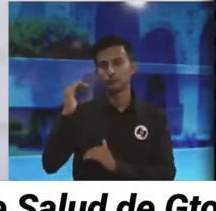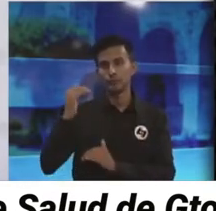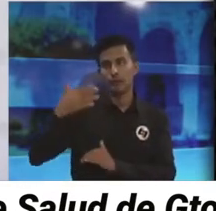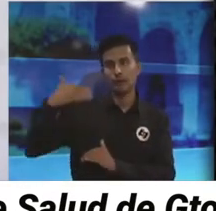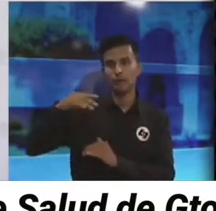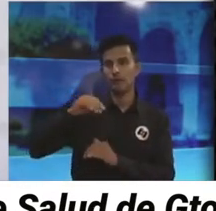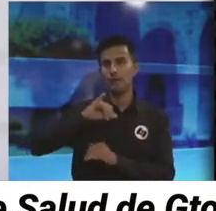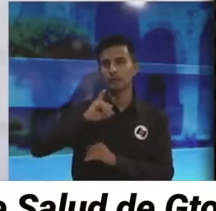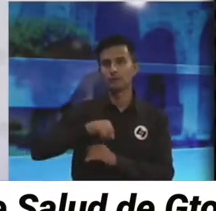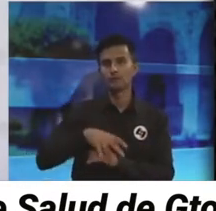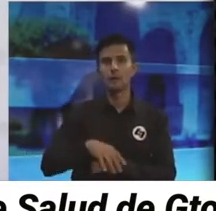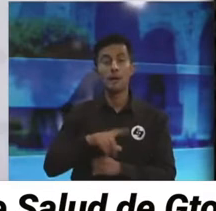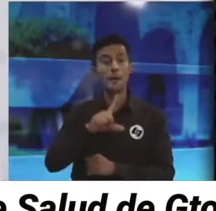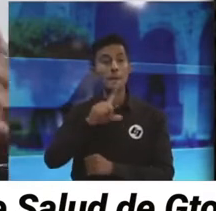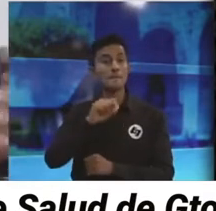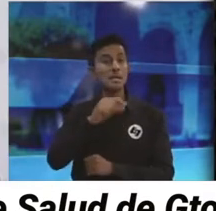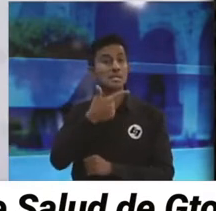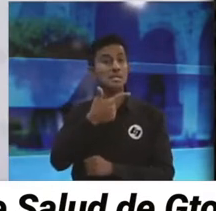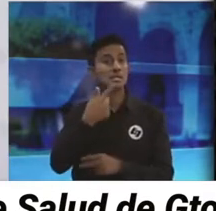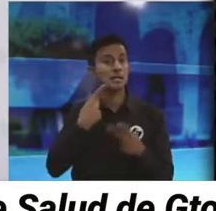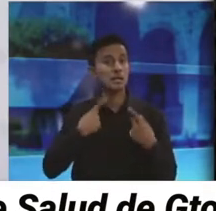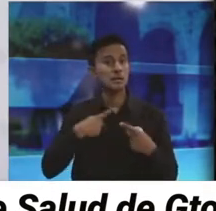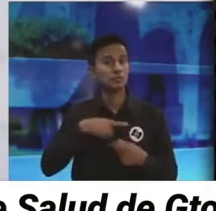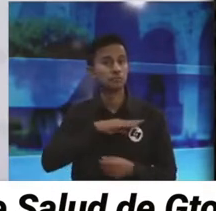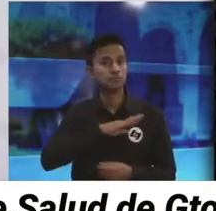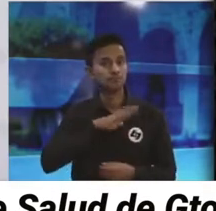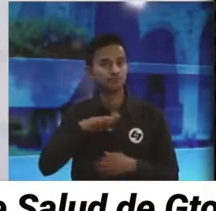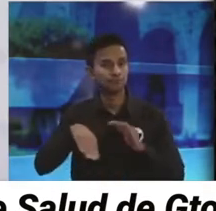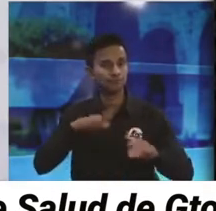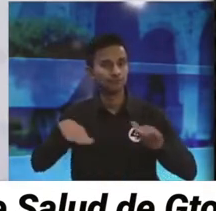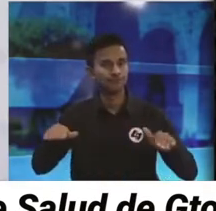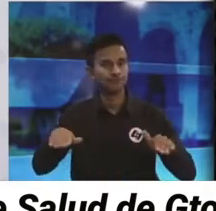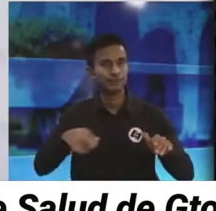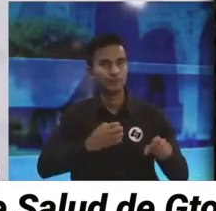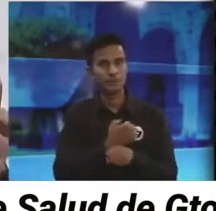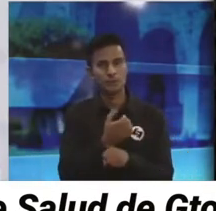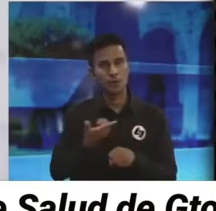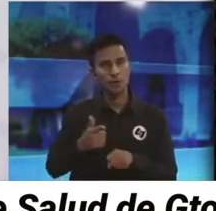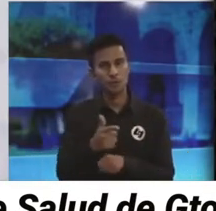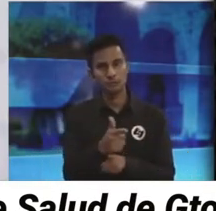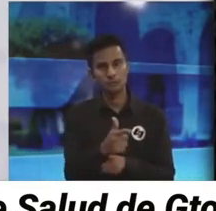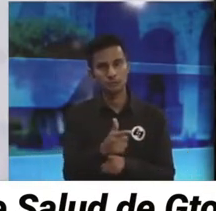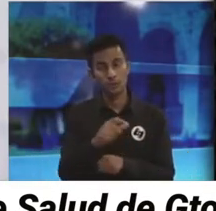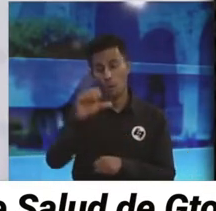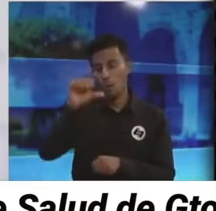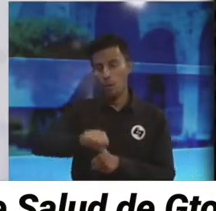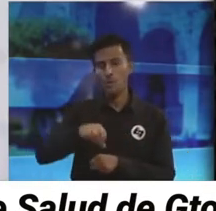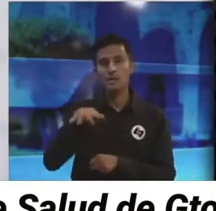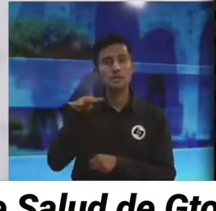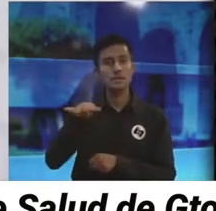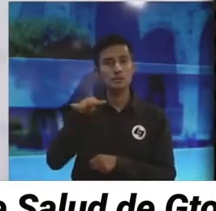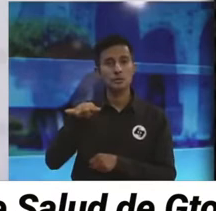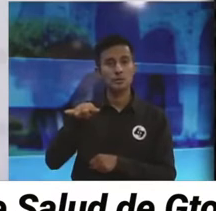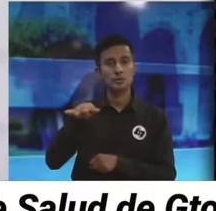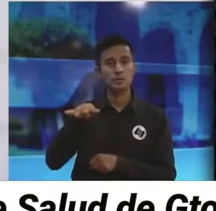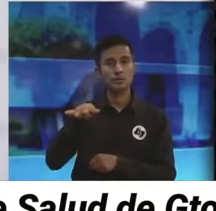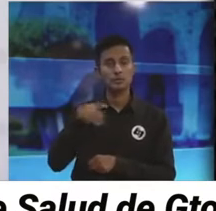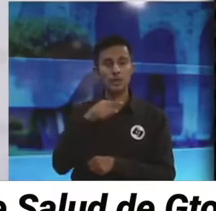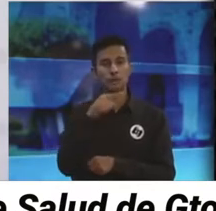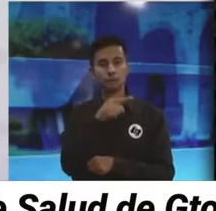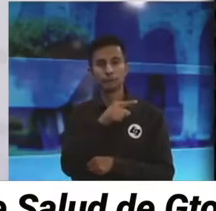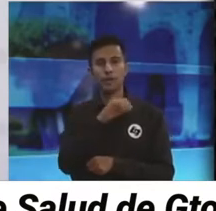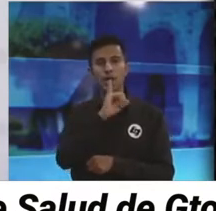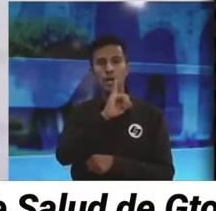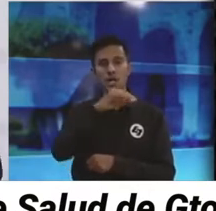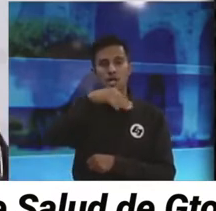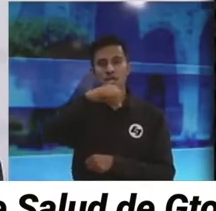muertes y contagios crecientes en materia de COVID-19 en el estado, pues dijo, comprende la necesidad de quienes deben salir a diario a buscar el